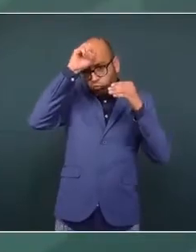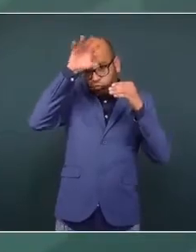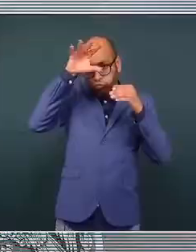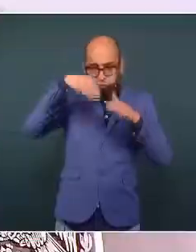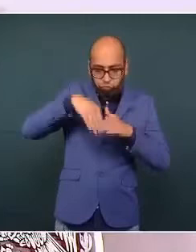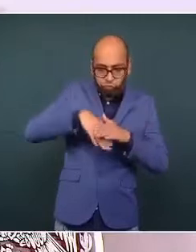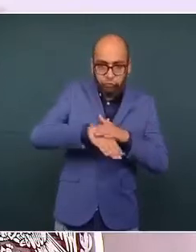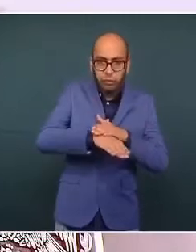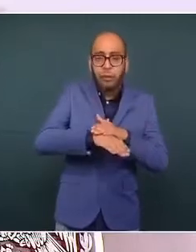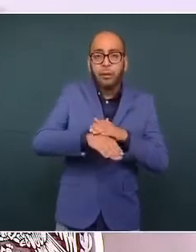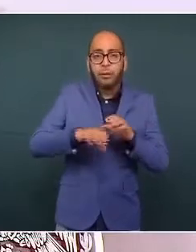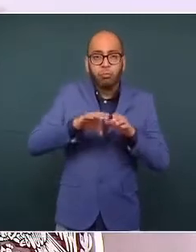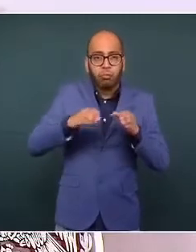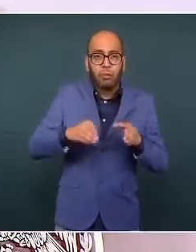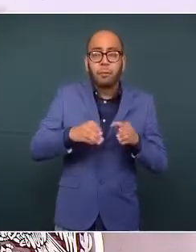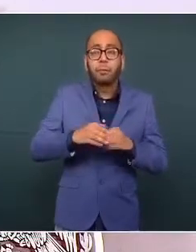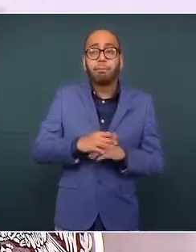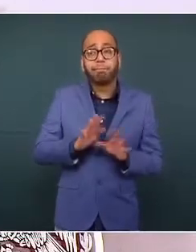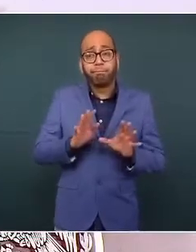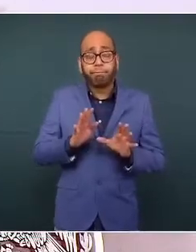Habría que ver